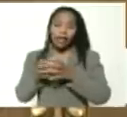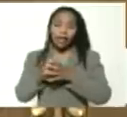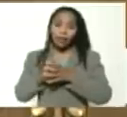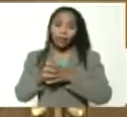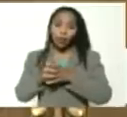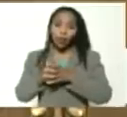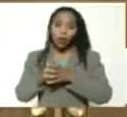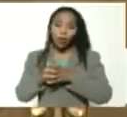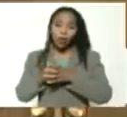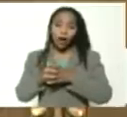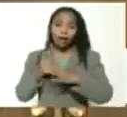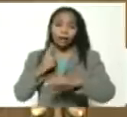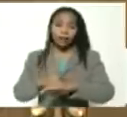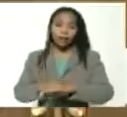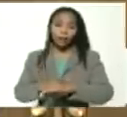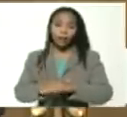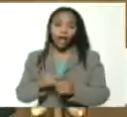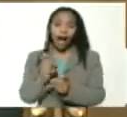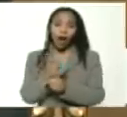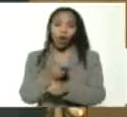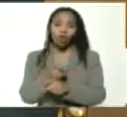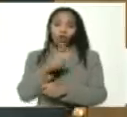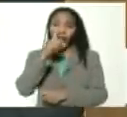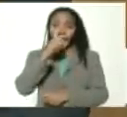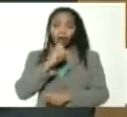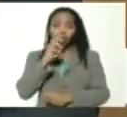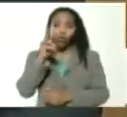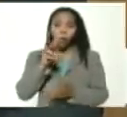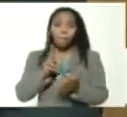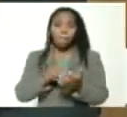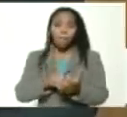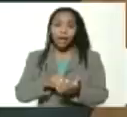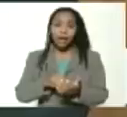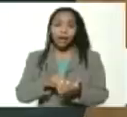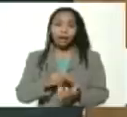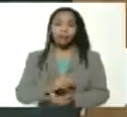de agosto del año